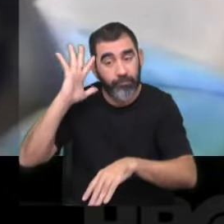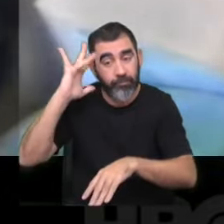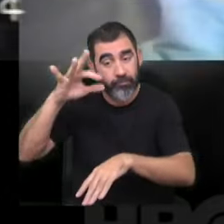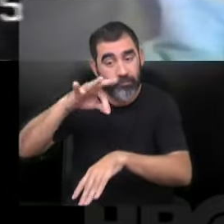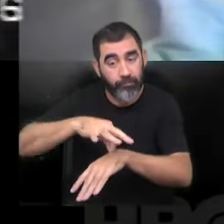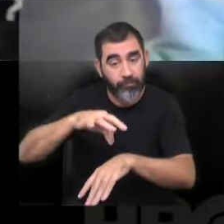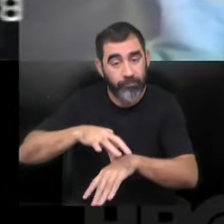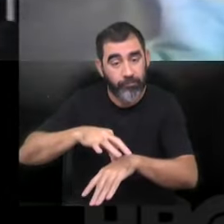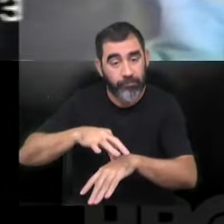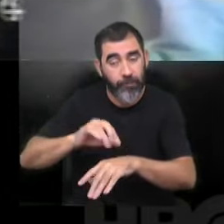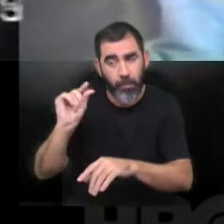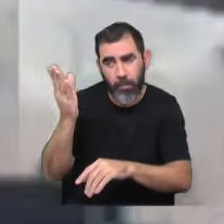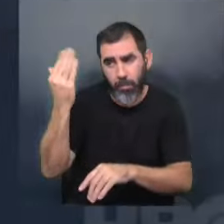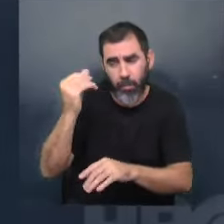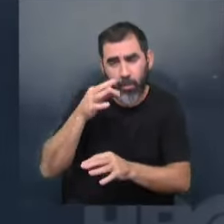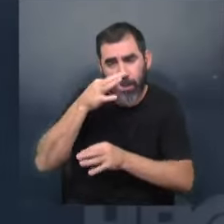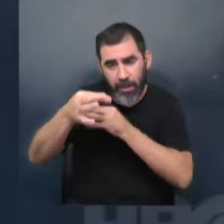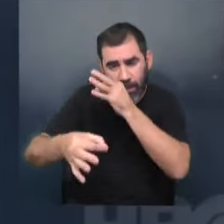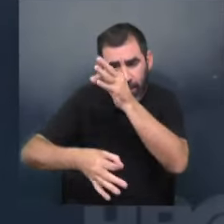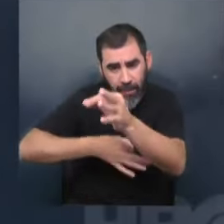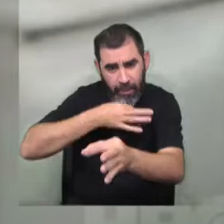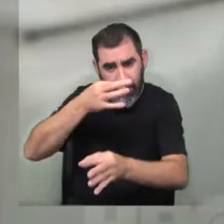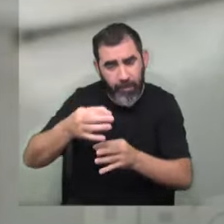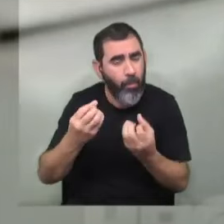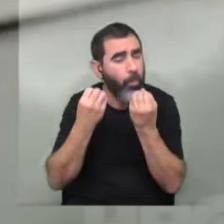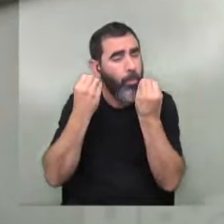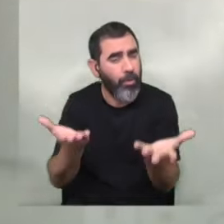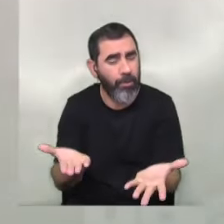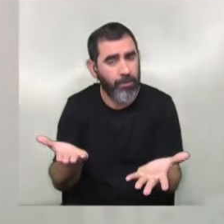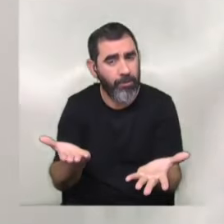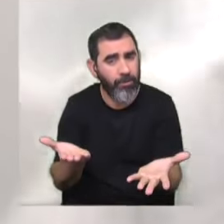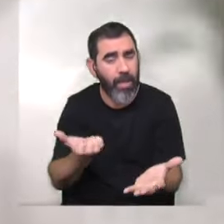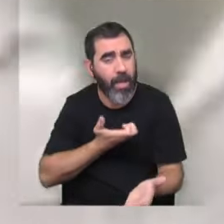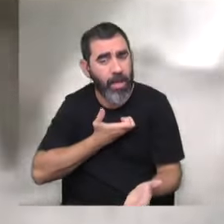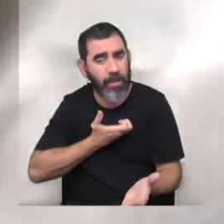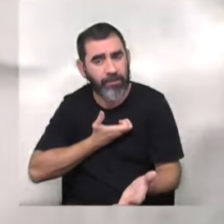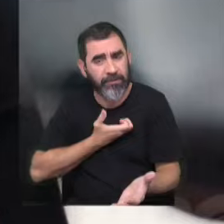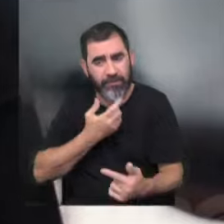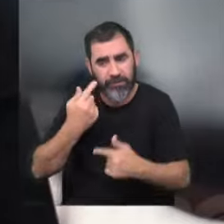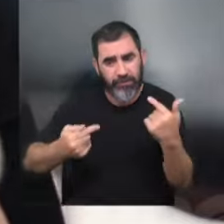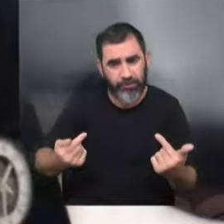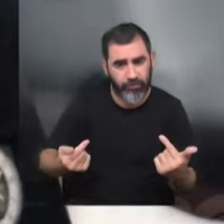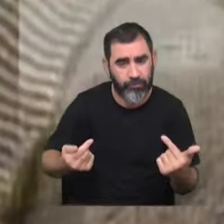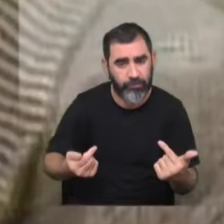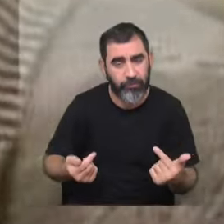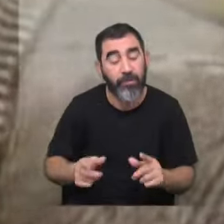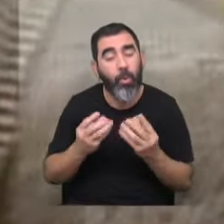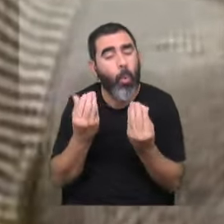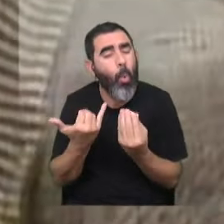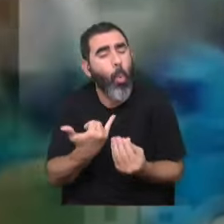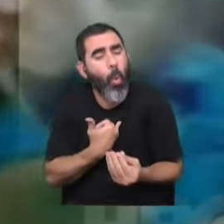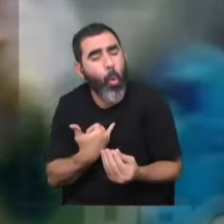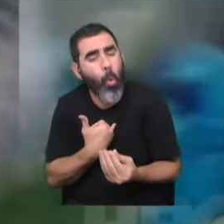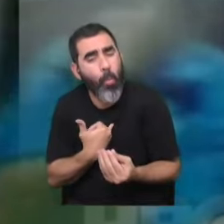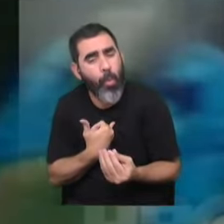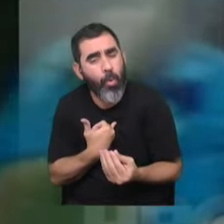Gigney no hace tanto una explicación o una exploración de las razones por las que los asesinos cometen sus delitos, sino de cómo es